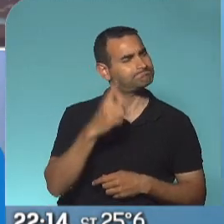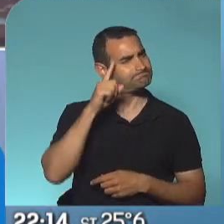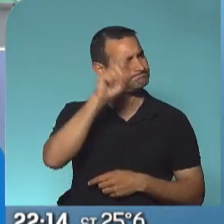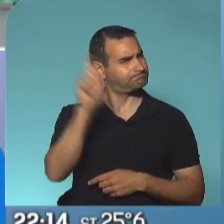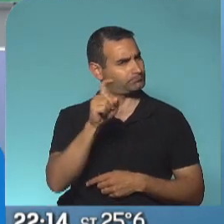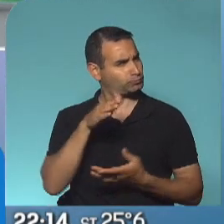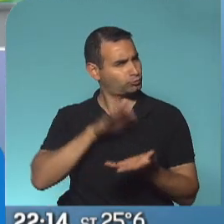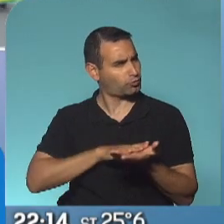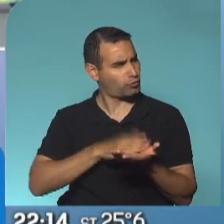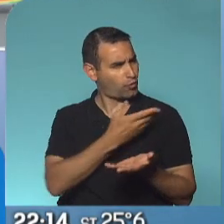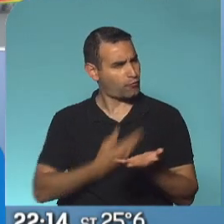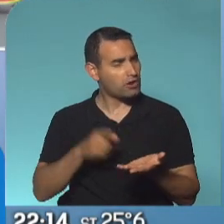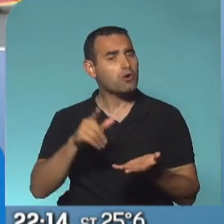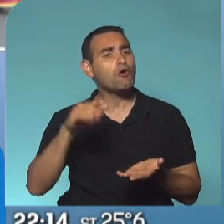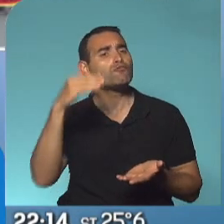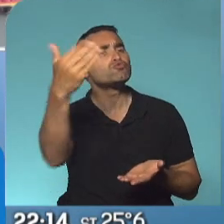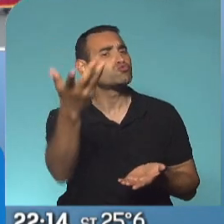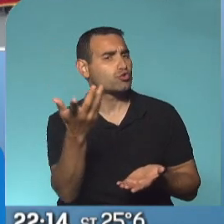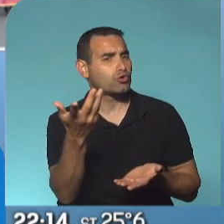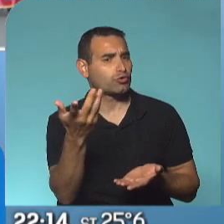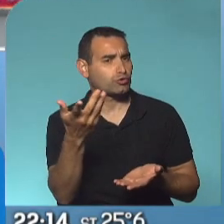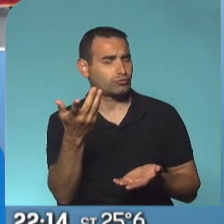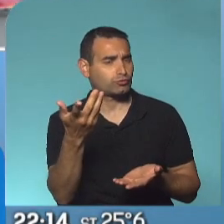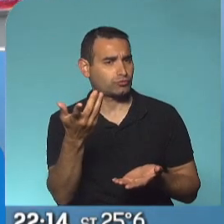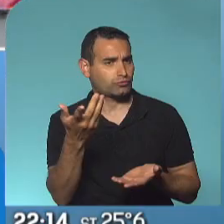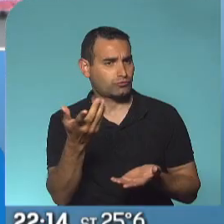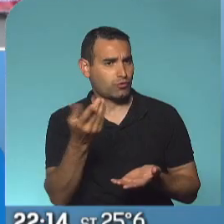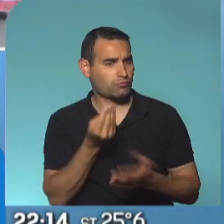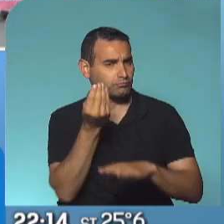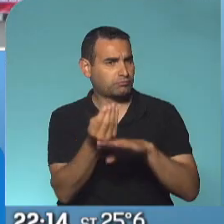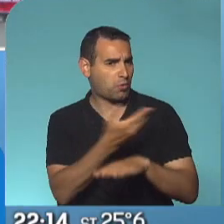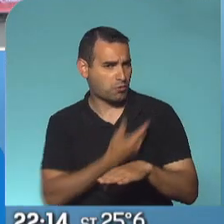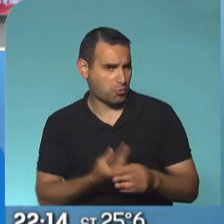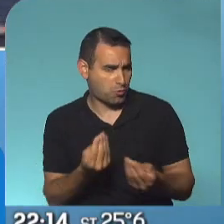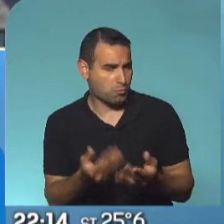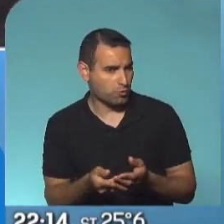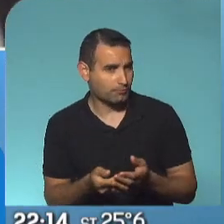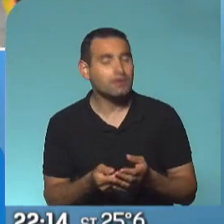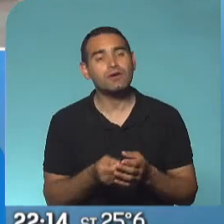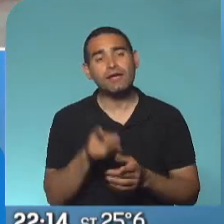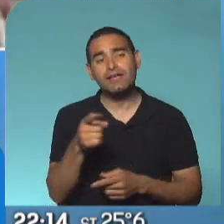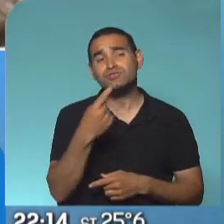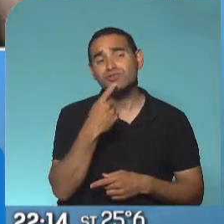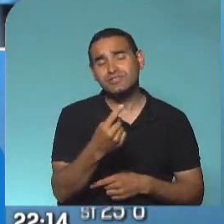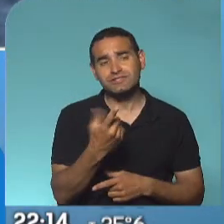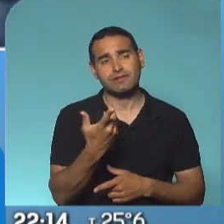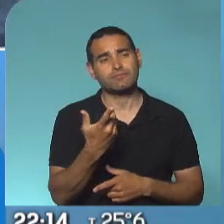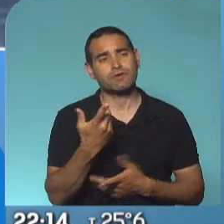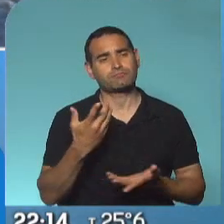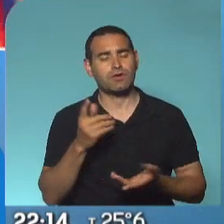el gobierno posterior, qué es lo que va a ocurrir después del golpe, que es el carácter, ellos esgrimen el carácter